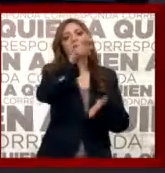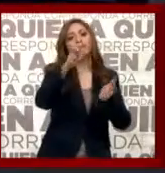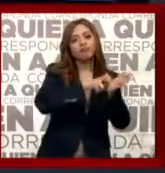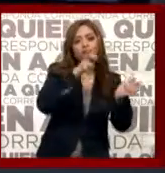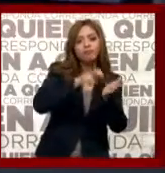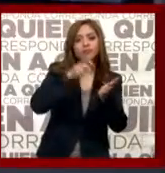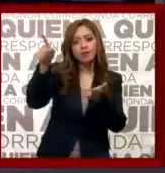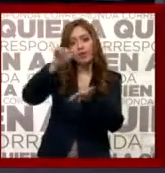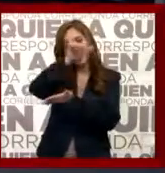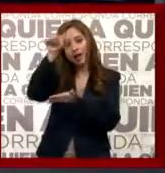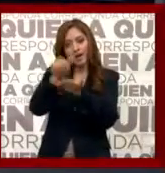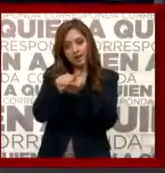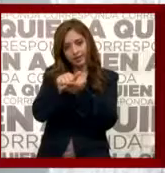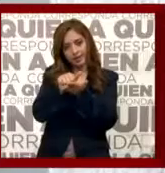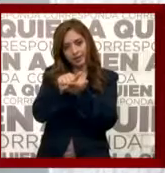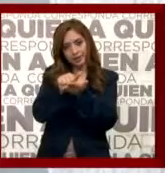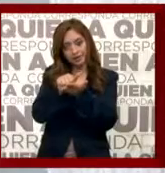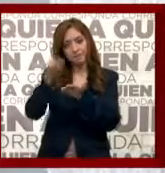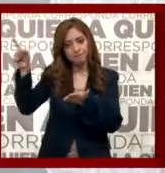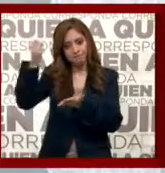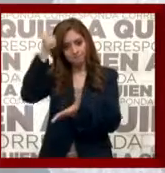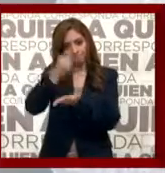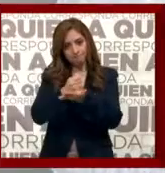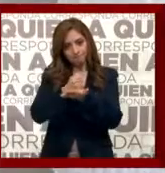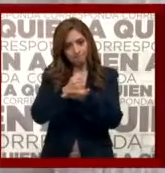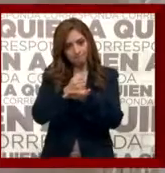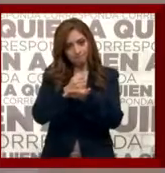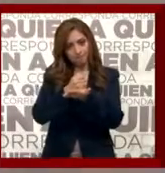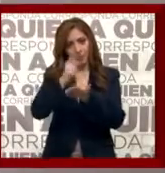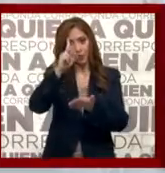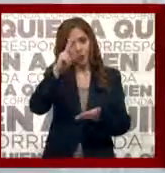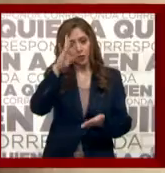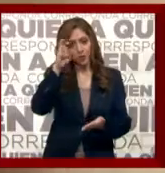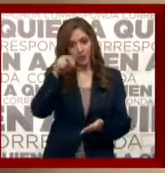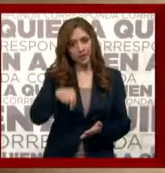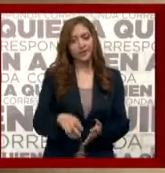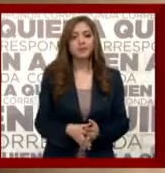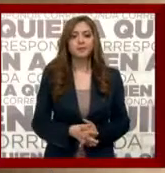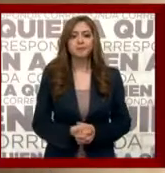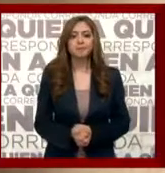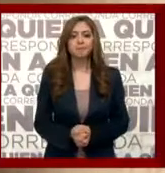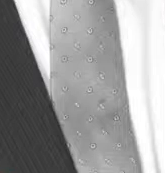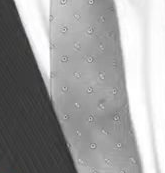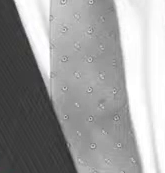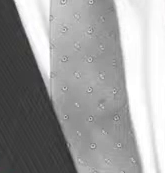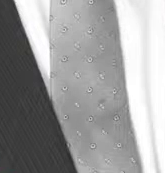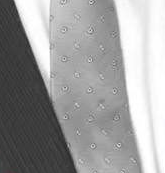en su acta de nacimiento. Para quien corresponda, Rubén Monroy.